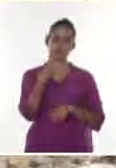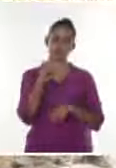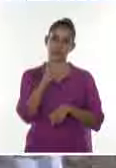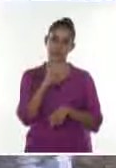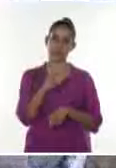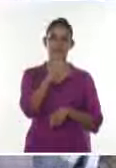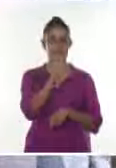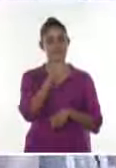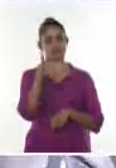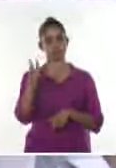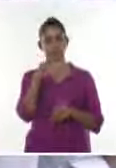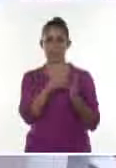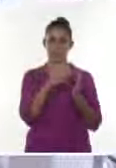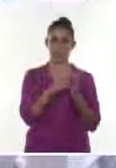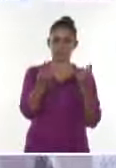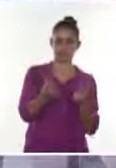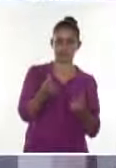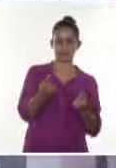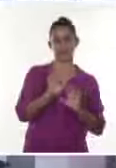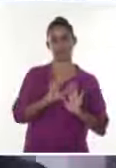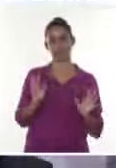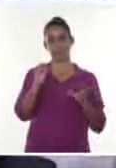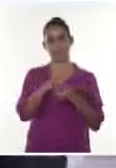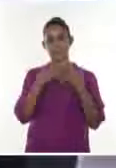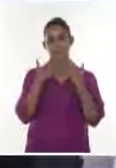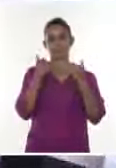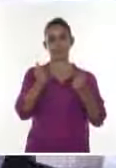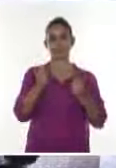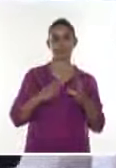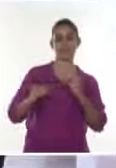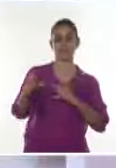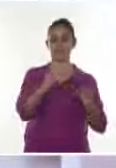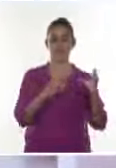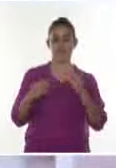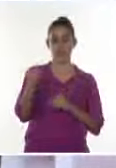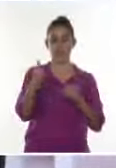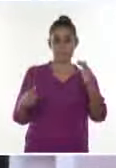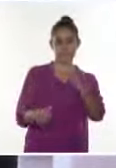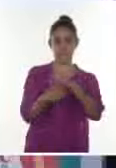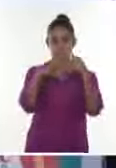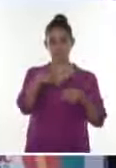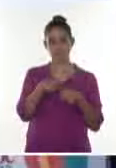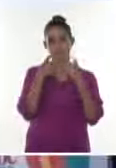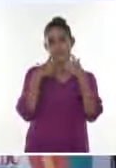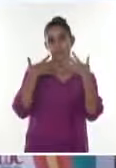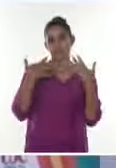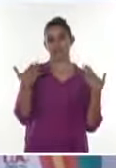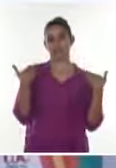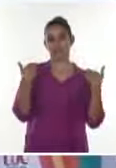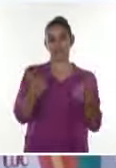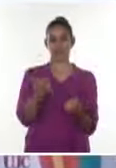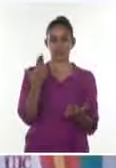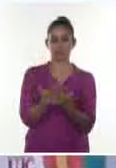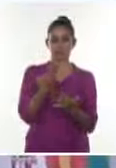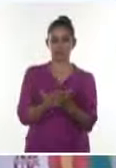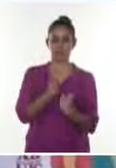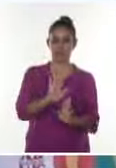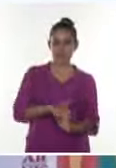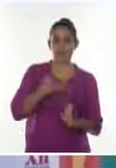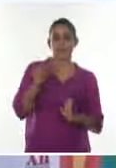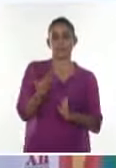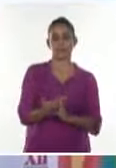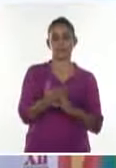33.000 pesos. El mandatario cubano, en diálogo con el actual presidente de la cooperativa, indagó por la estrategia que seguirán en lo adelante para